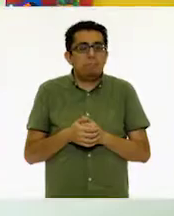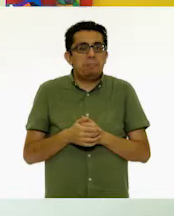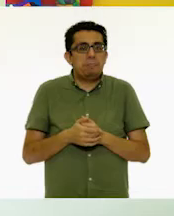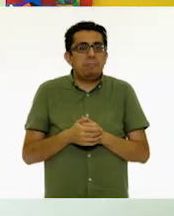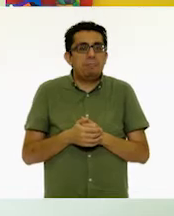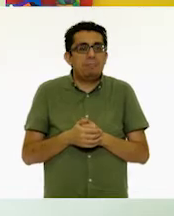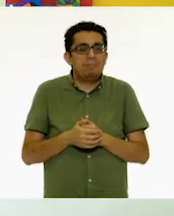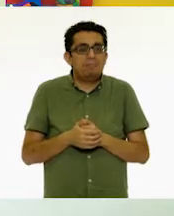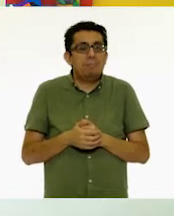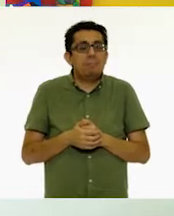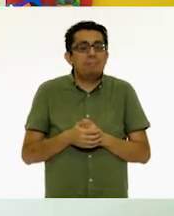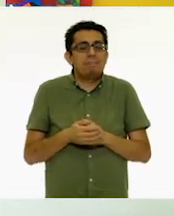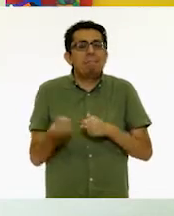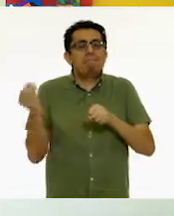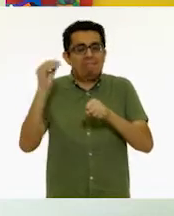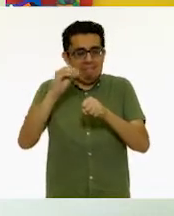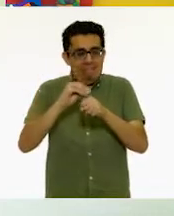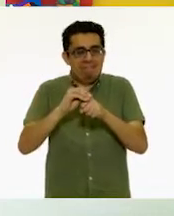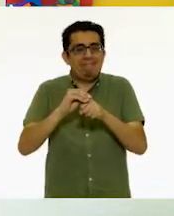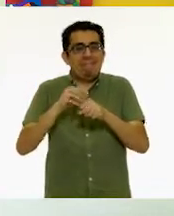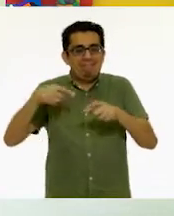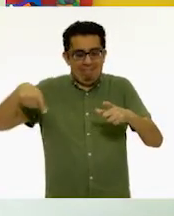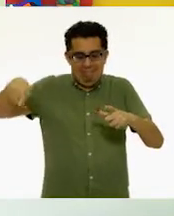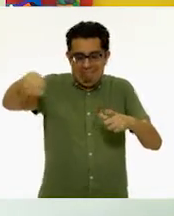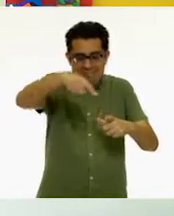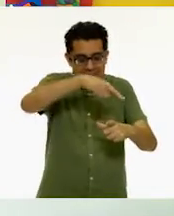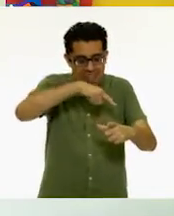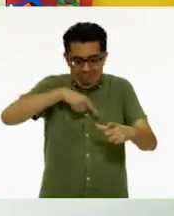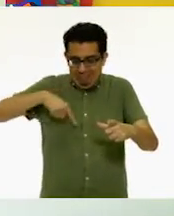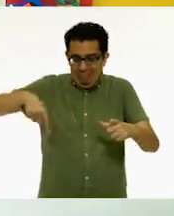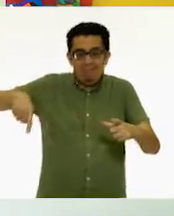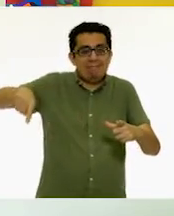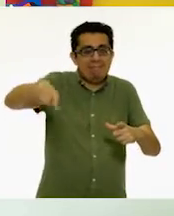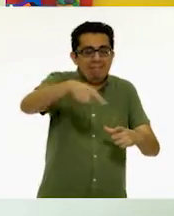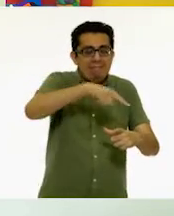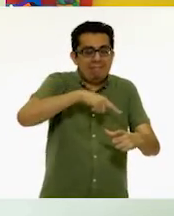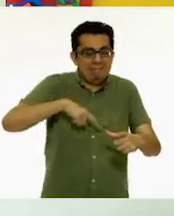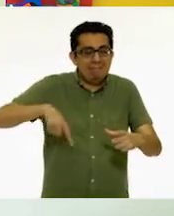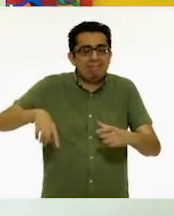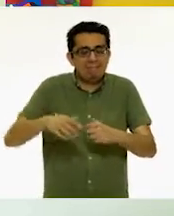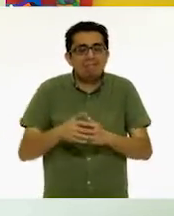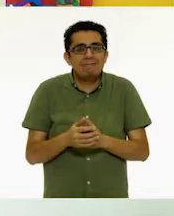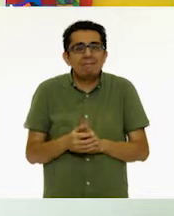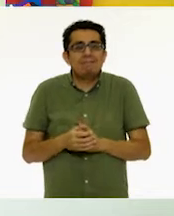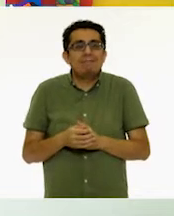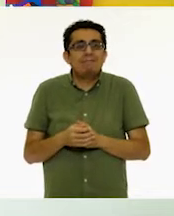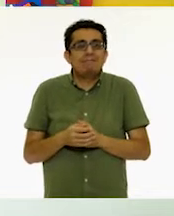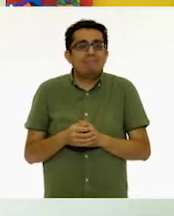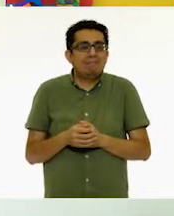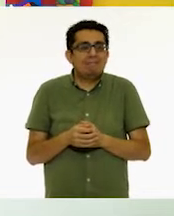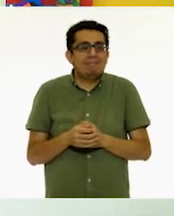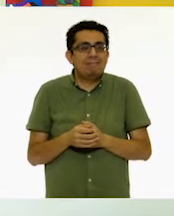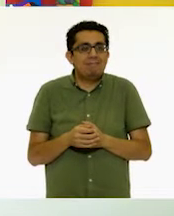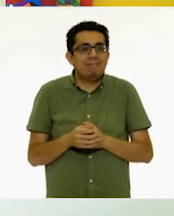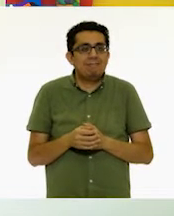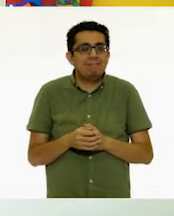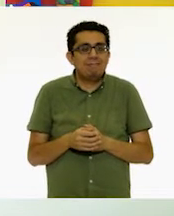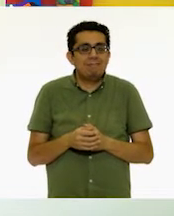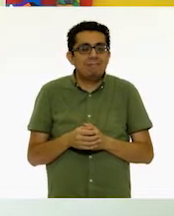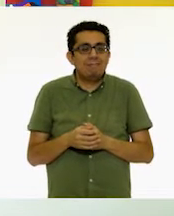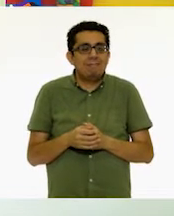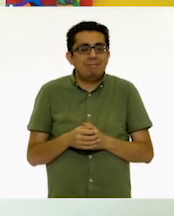a colocar el aro aquí en medio de nosotras. Y también los bloques